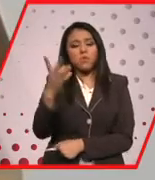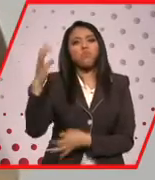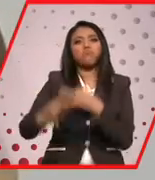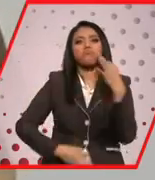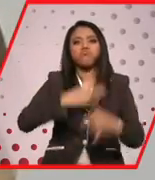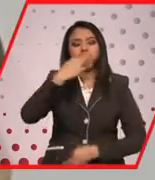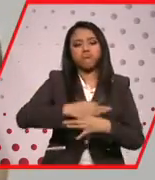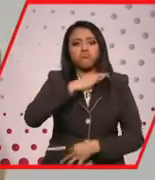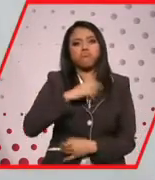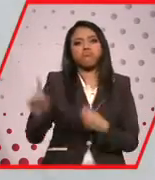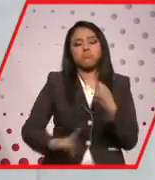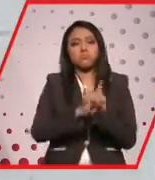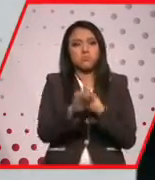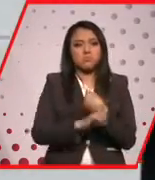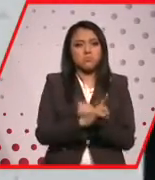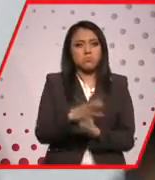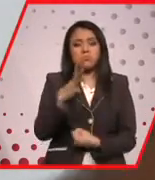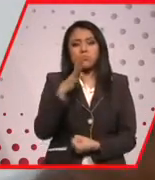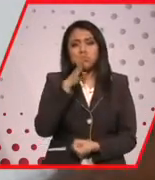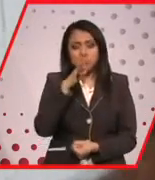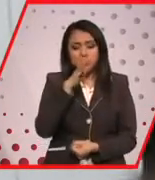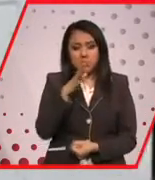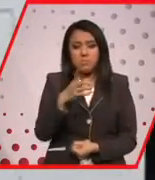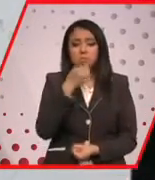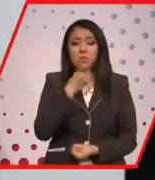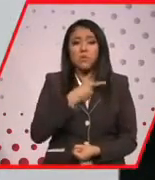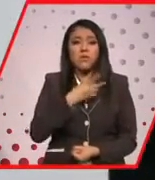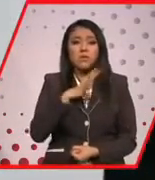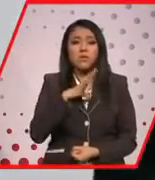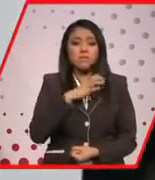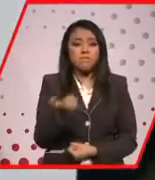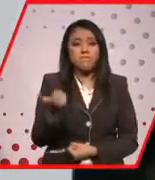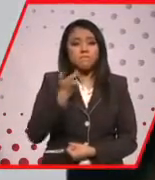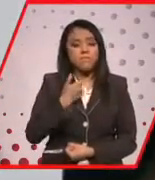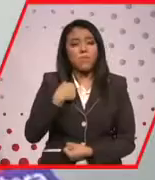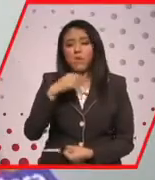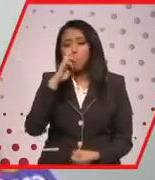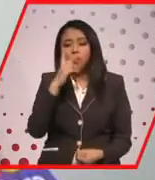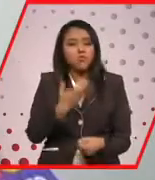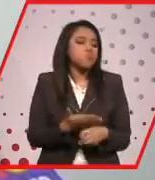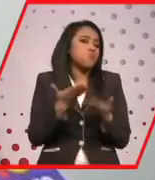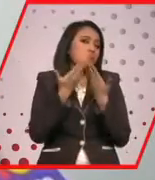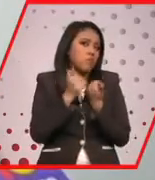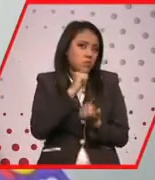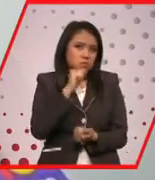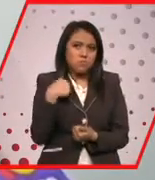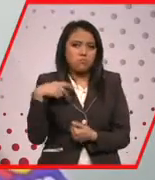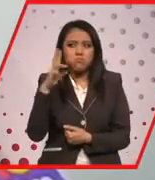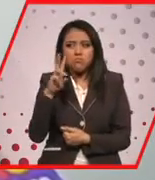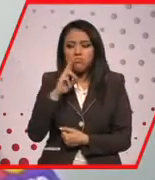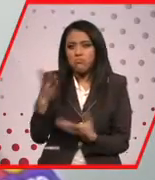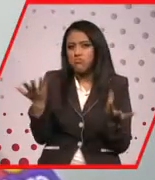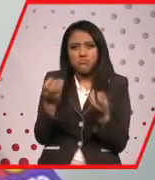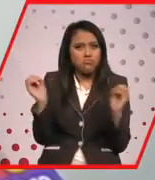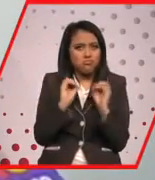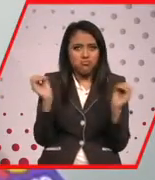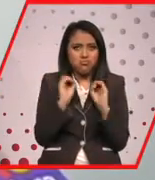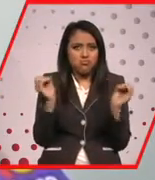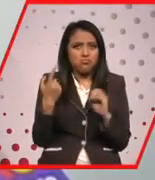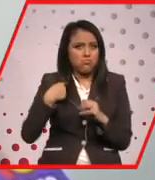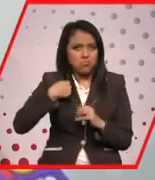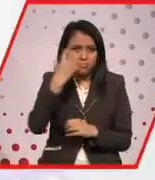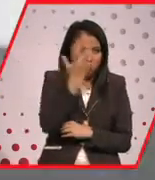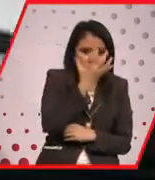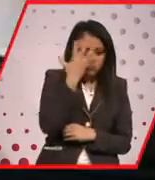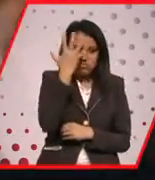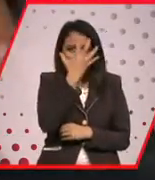me sentenció y se me al pago de reparación del daño y se me absolvió de responsabilidades. No se comprobó, no hallaron elementos porque yo nunca estuve en estado